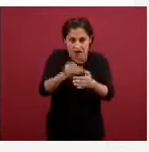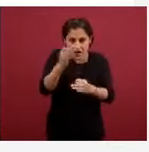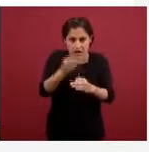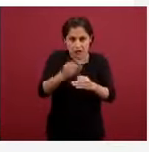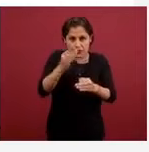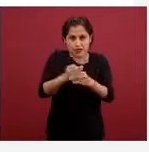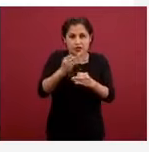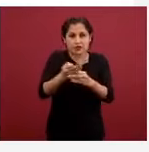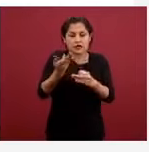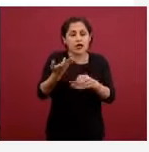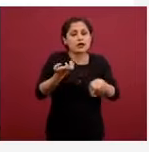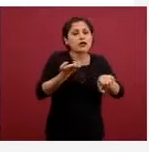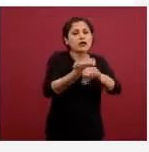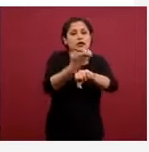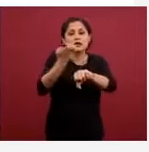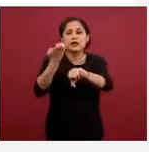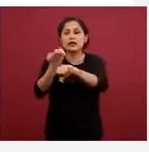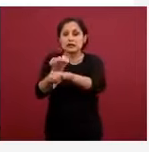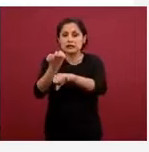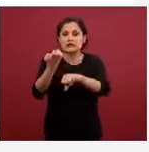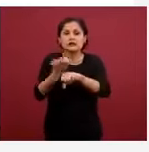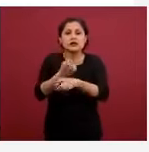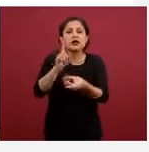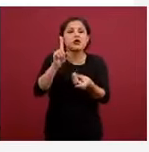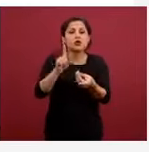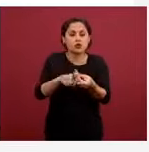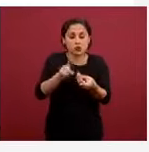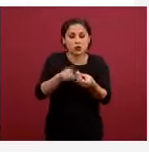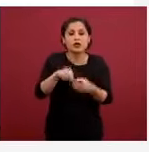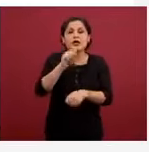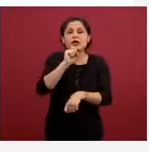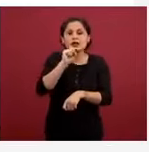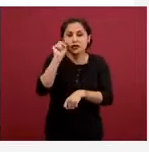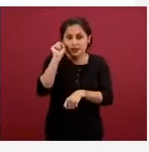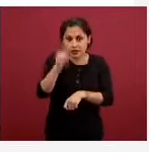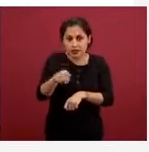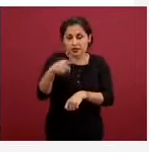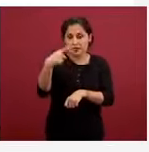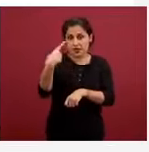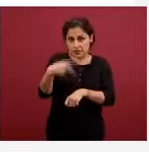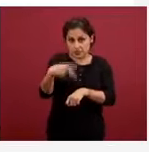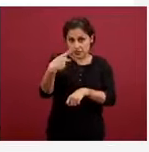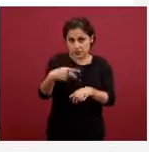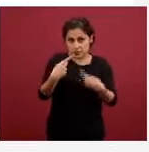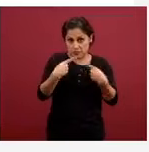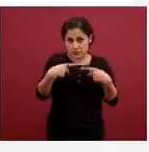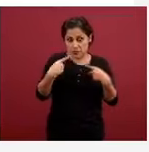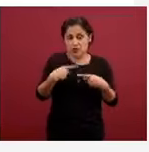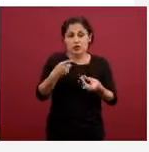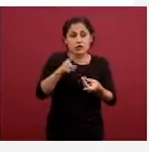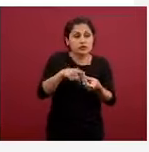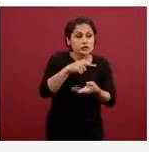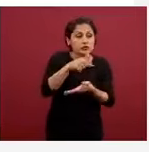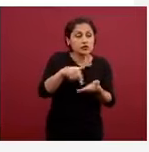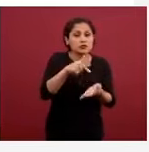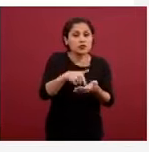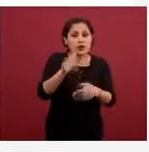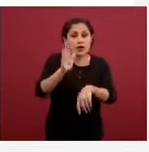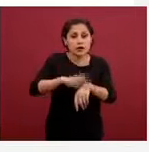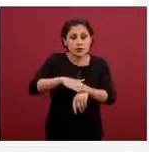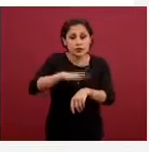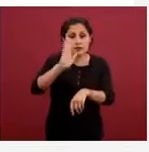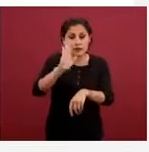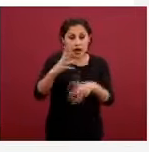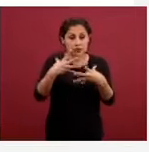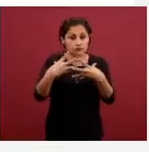entidades federativas y en base a la carga de enfermedad, que es la que representa este este mapa dónde está sucediendo